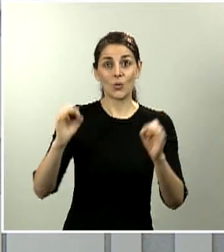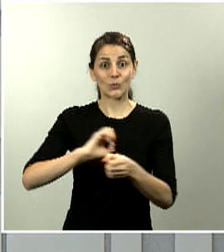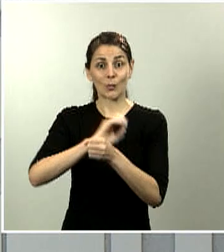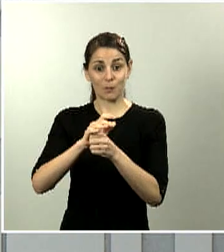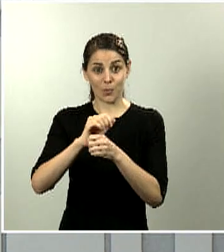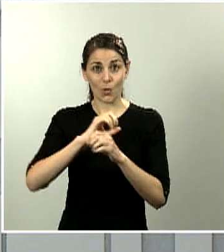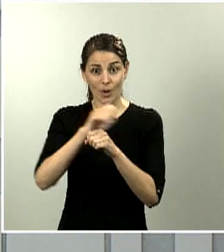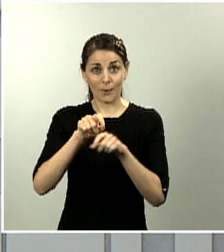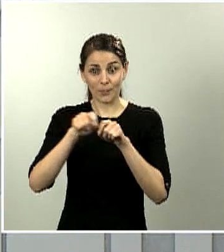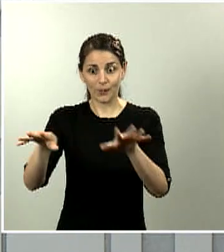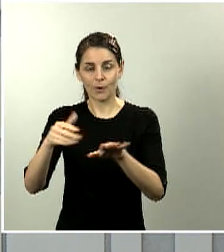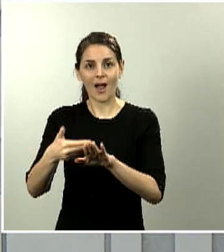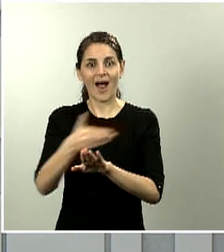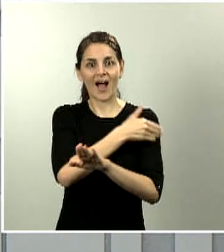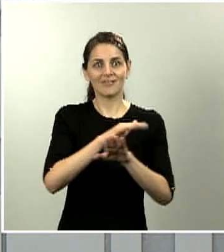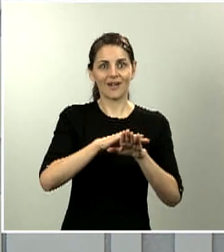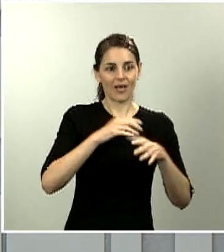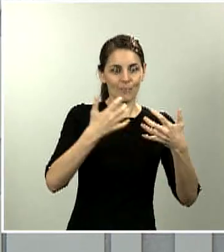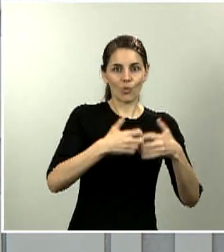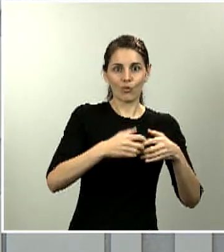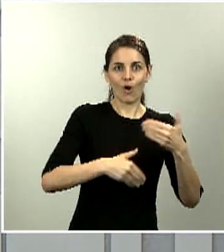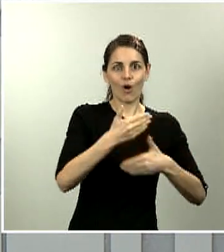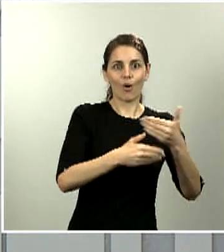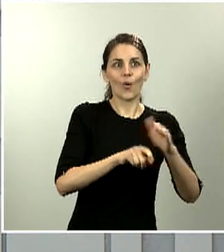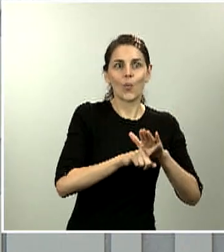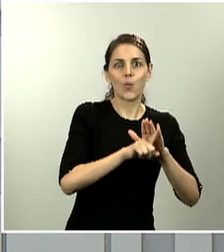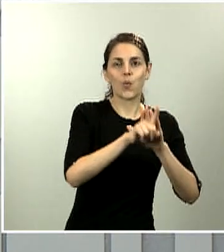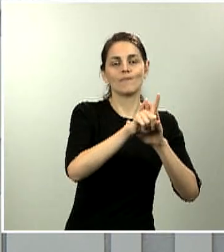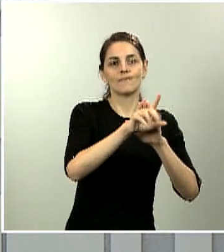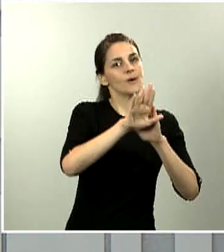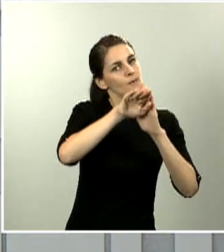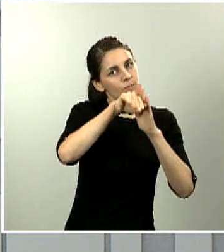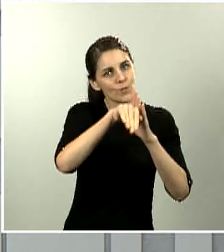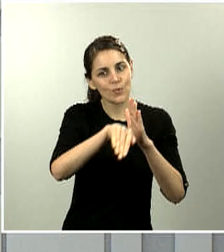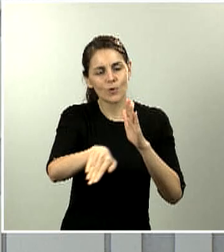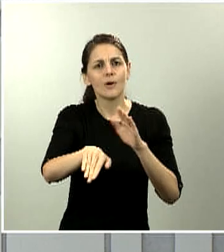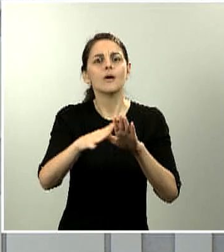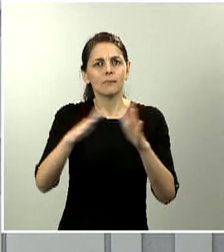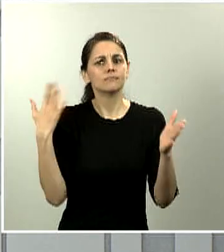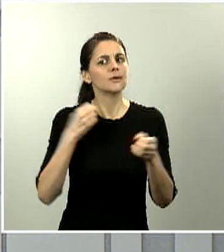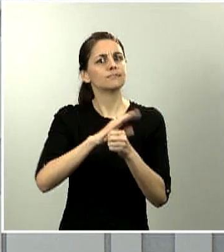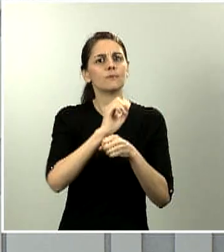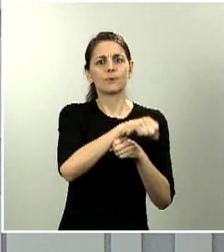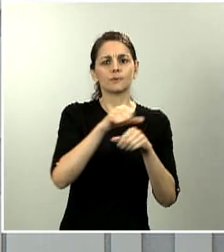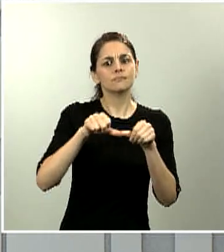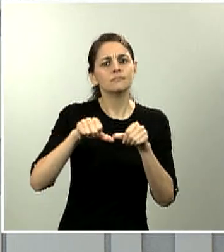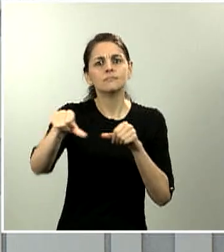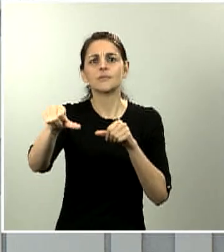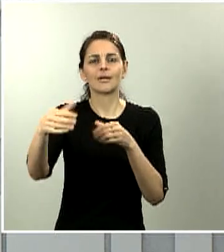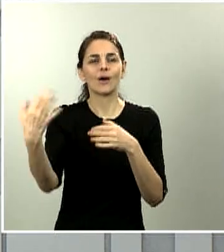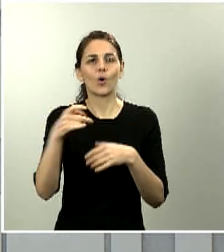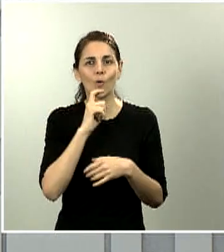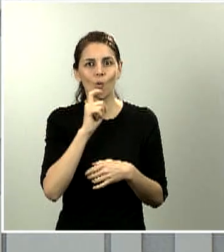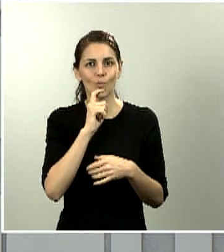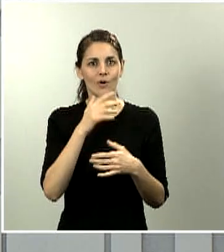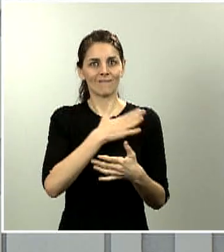robustez. Para todo ello, conseguir que la recuperación del empleo llegue lo antes posible y que la actividad regrese a